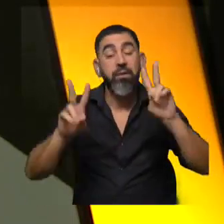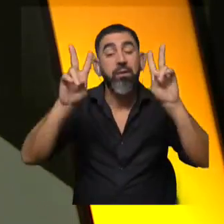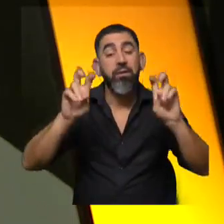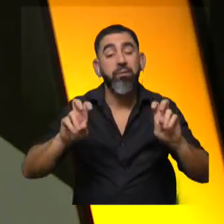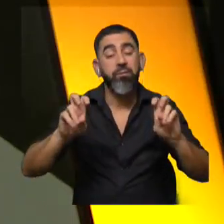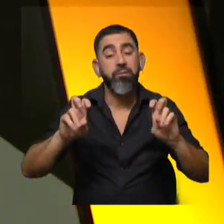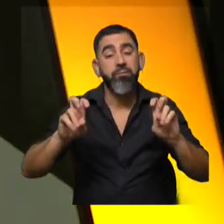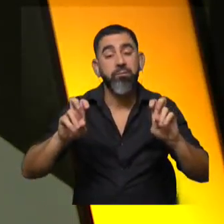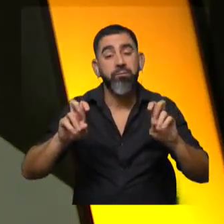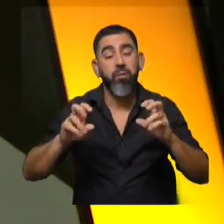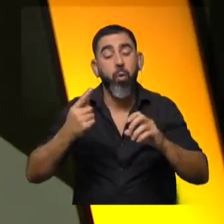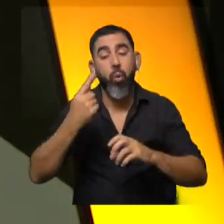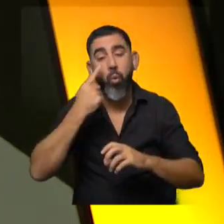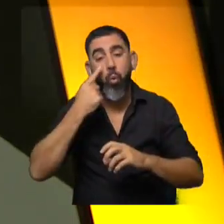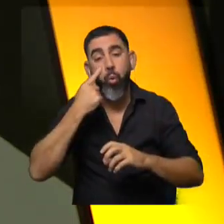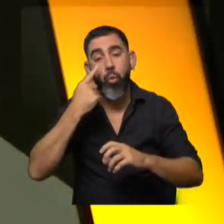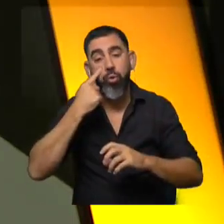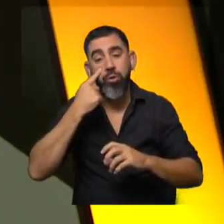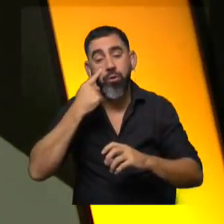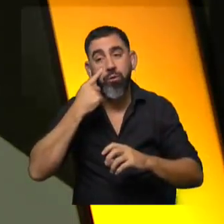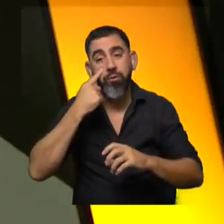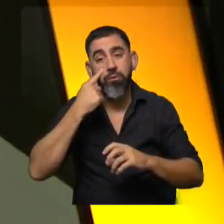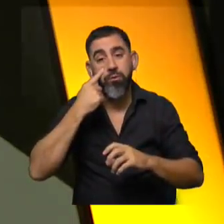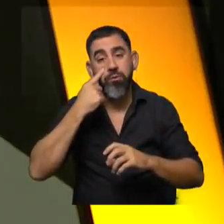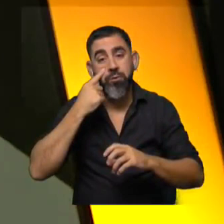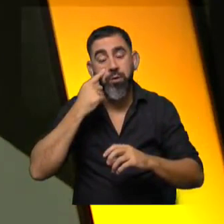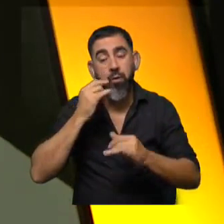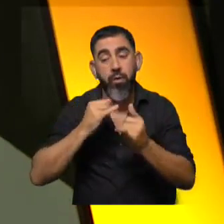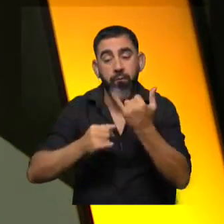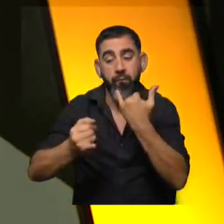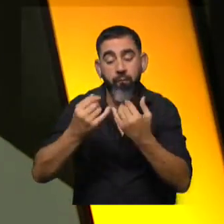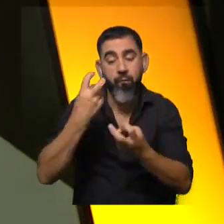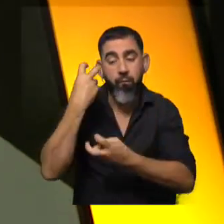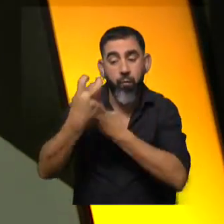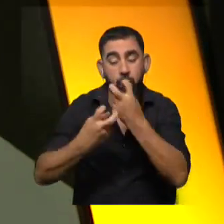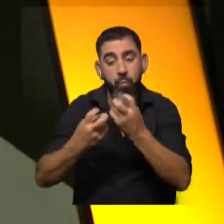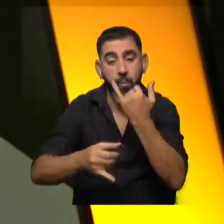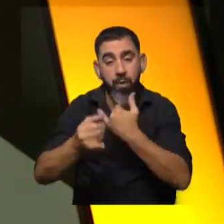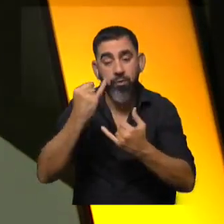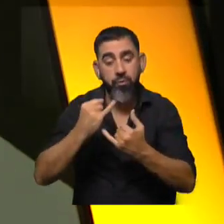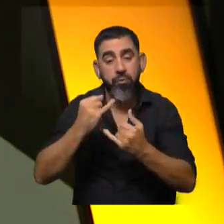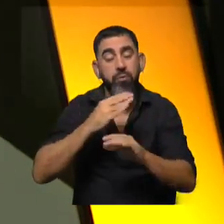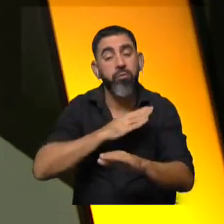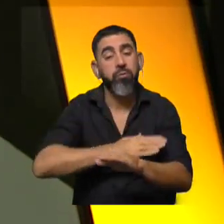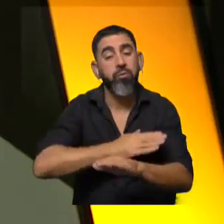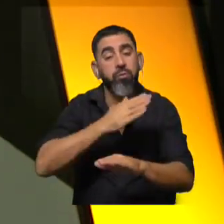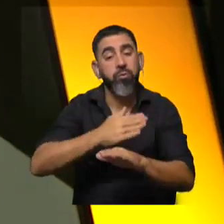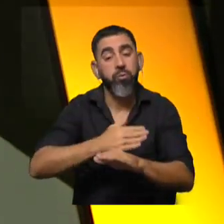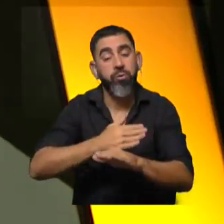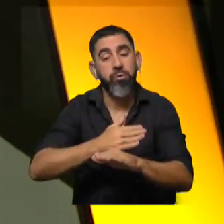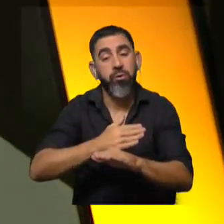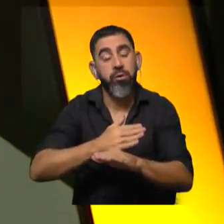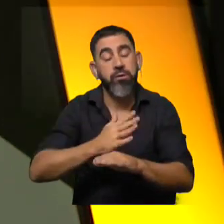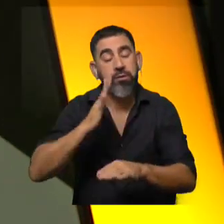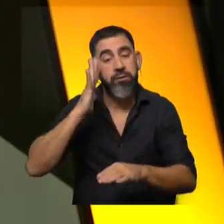lo que tú decías, conocer un poco más y recabar datos sobre todo de el impacto, el malestar psicológico